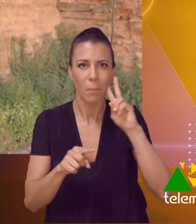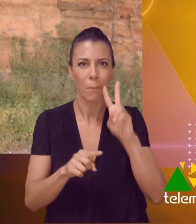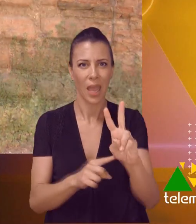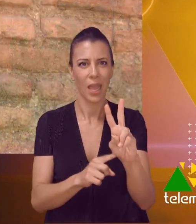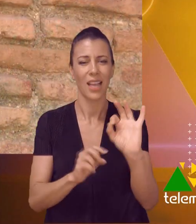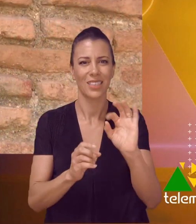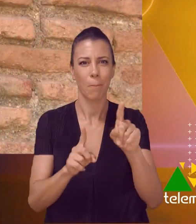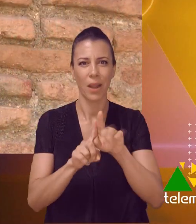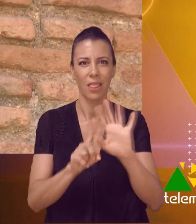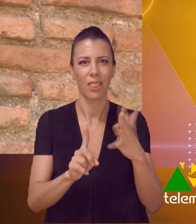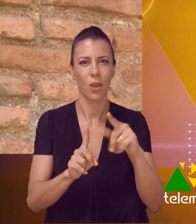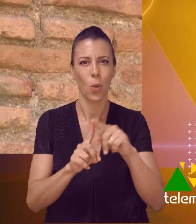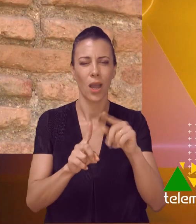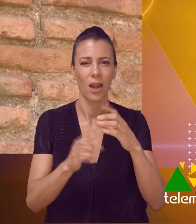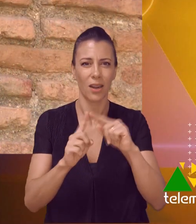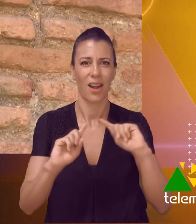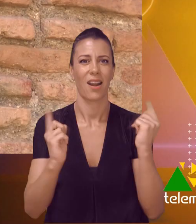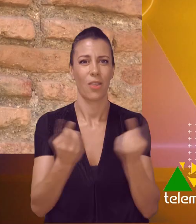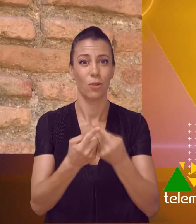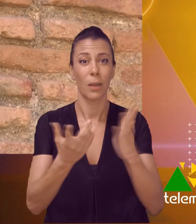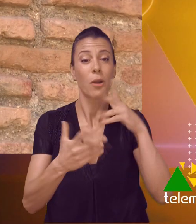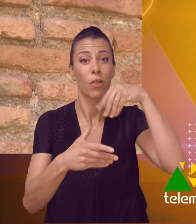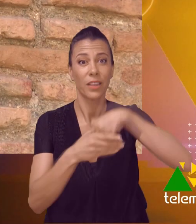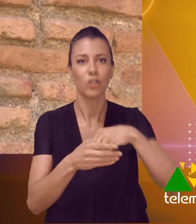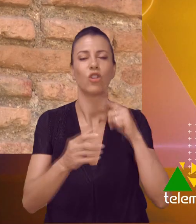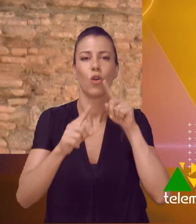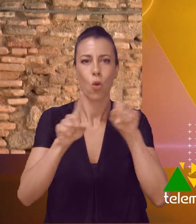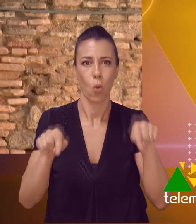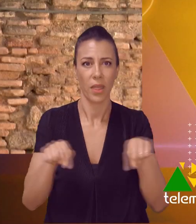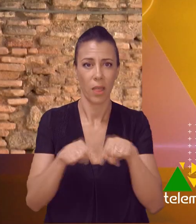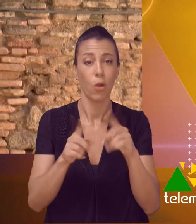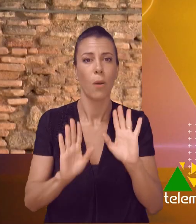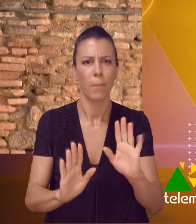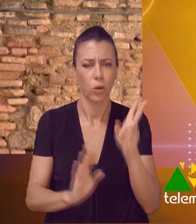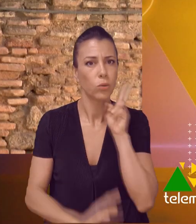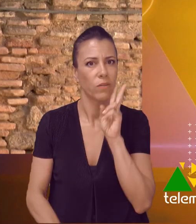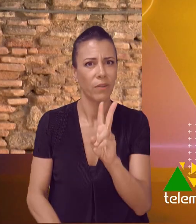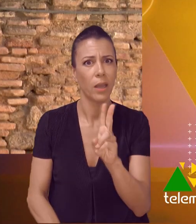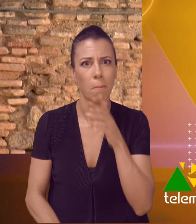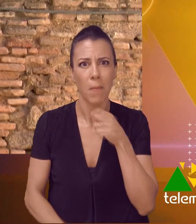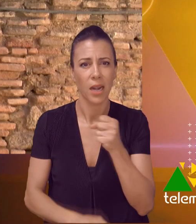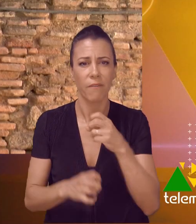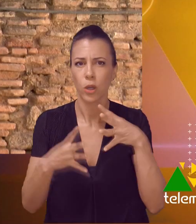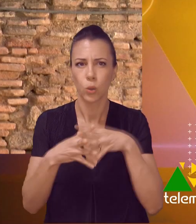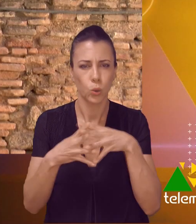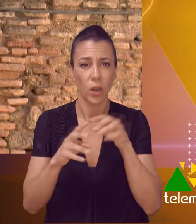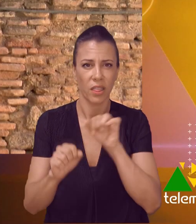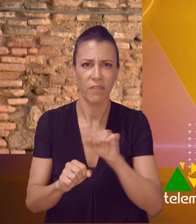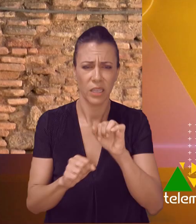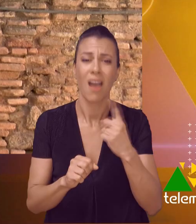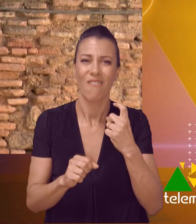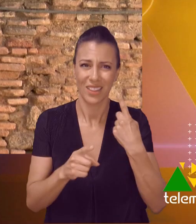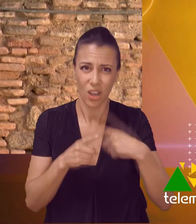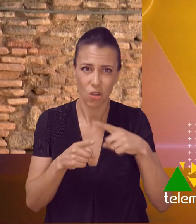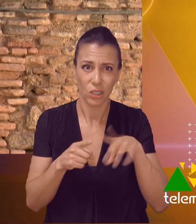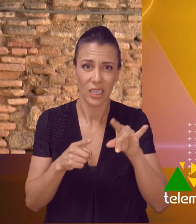se utilizara algún elemento posterior, pero bueno, aquí ya aparece una magnífica estructura defensiva, es decir, le faltan cosas, le